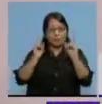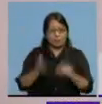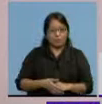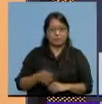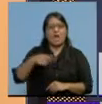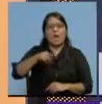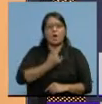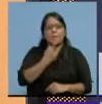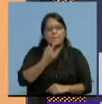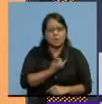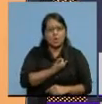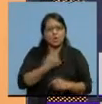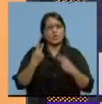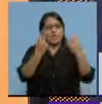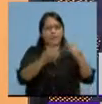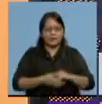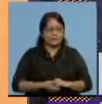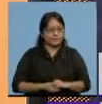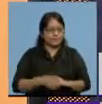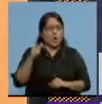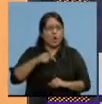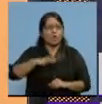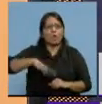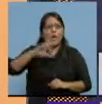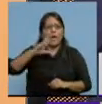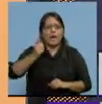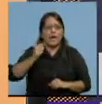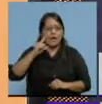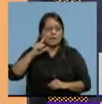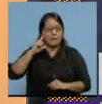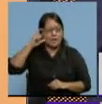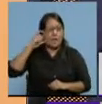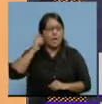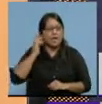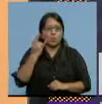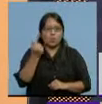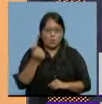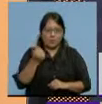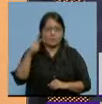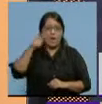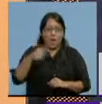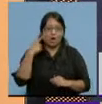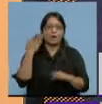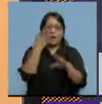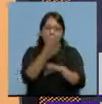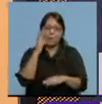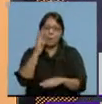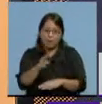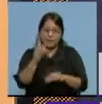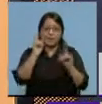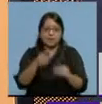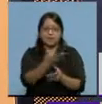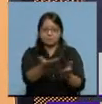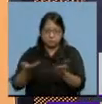toca viajar ahora? Hoy estamos en Calilegua, vamos a visitar cuatro comunidades donde nos van a recibir las cooperativas para